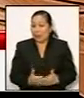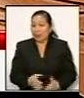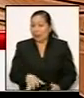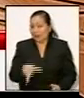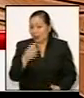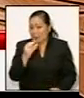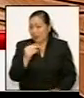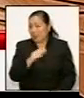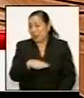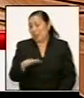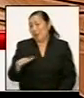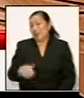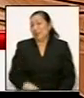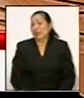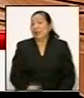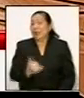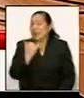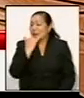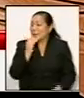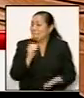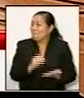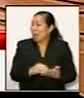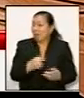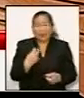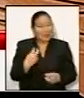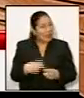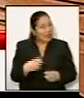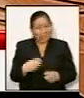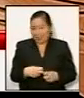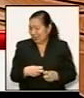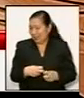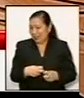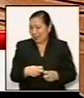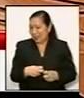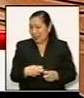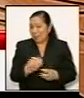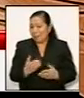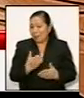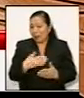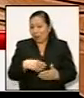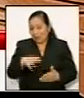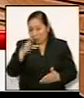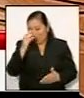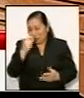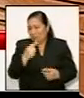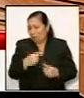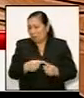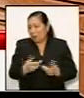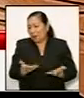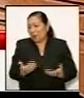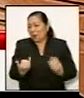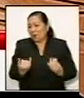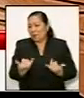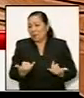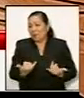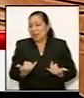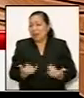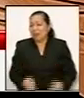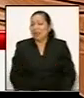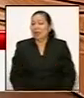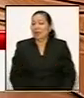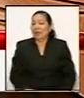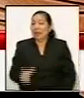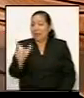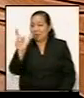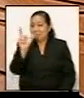aprendizaje el error más grave que puede haber es aquel que puede causar un problema en el aprendizaje pero no por ejemplo como esté de parte del